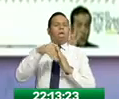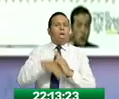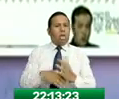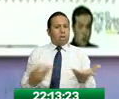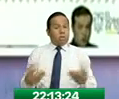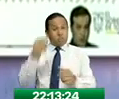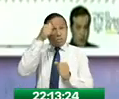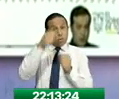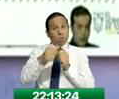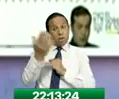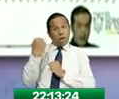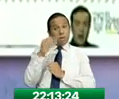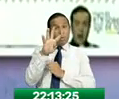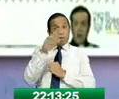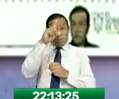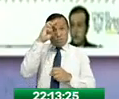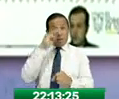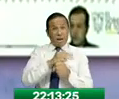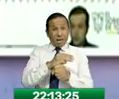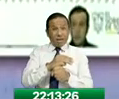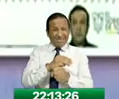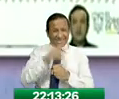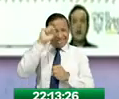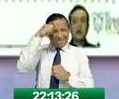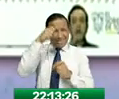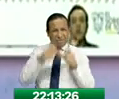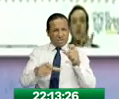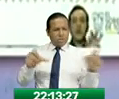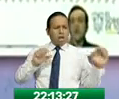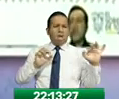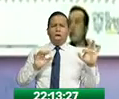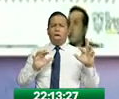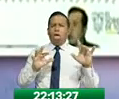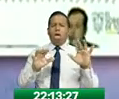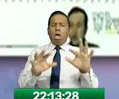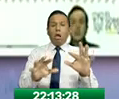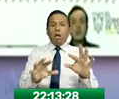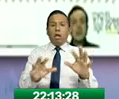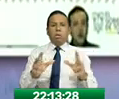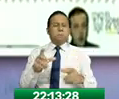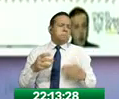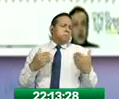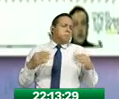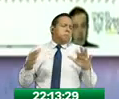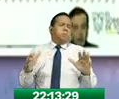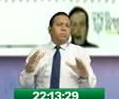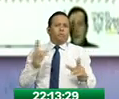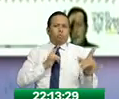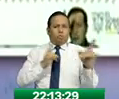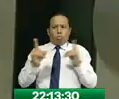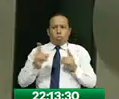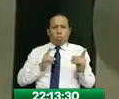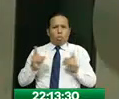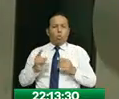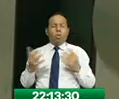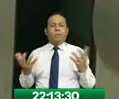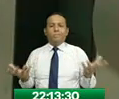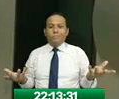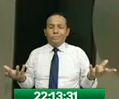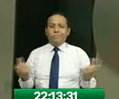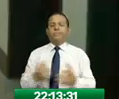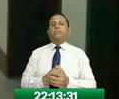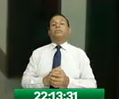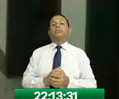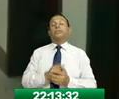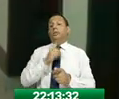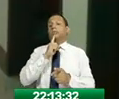mayo. Ahora estamos viendo que las personas ya se han enfermado. Que se está haciendo todos